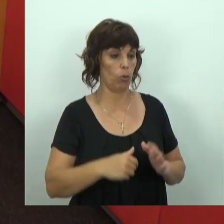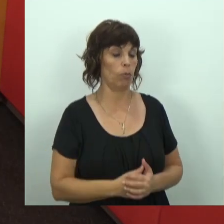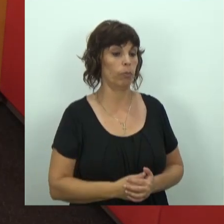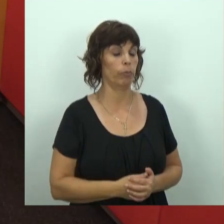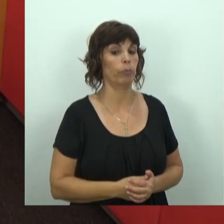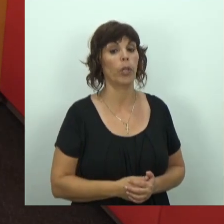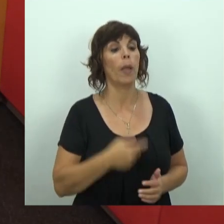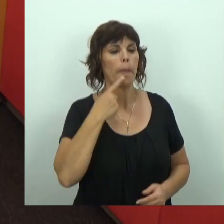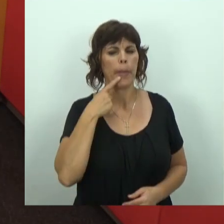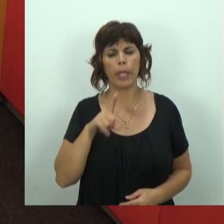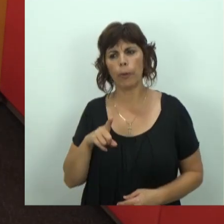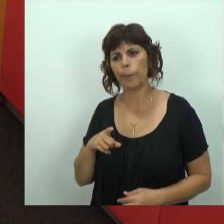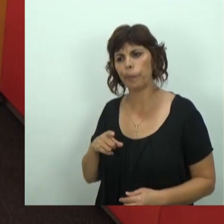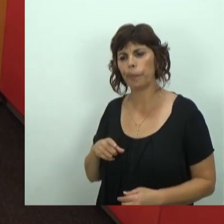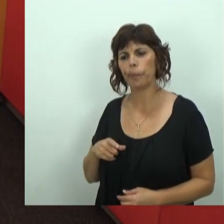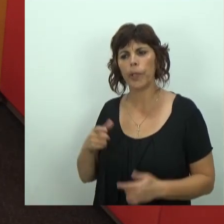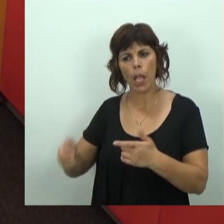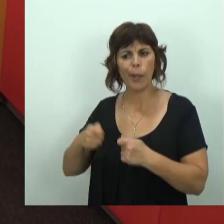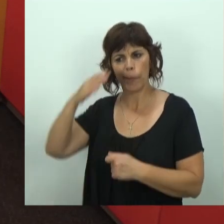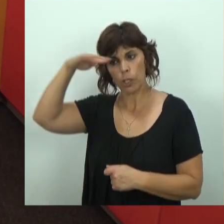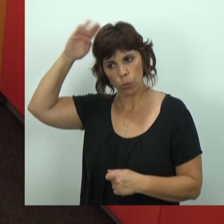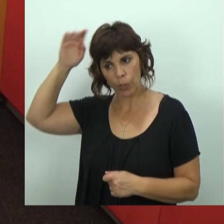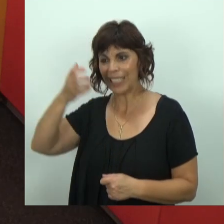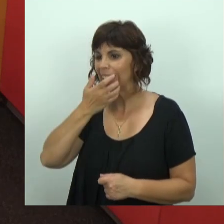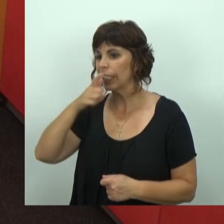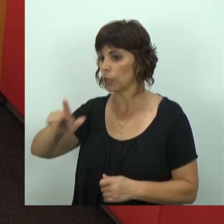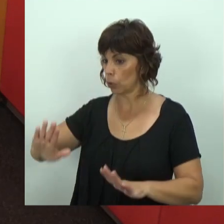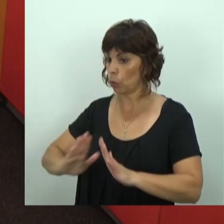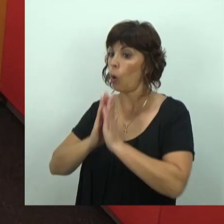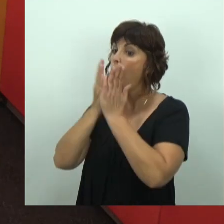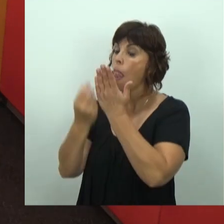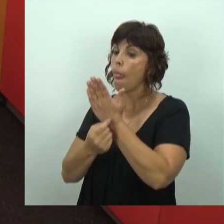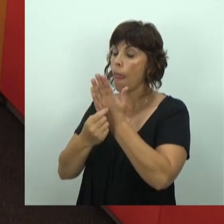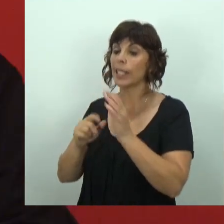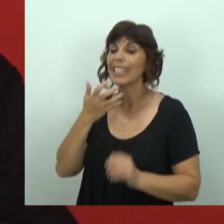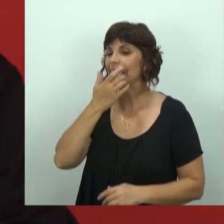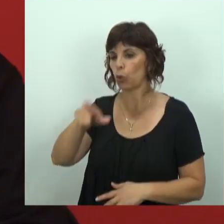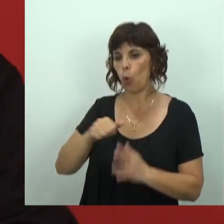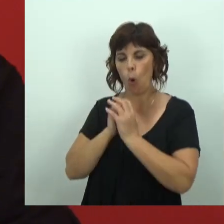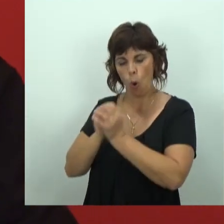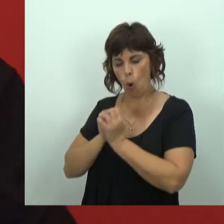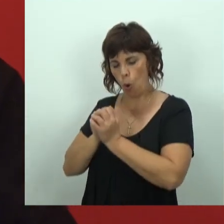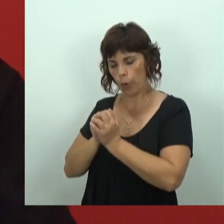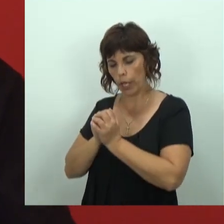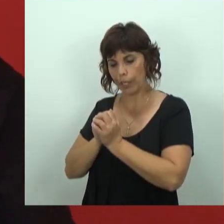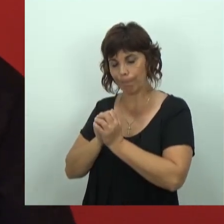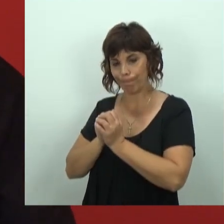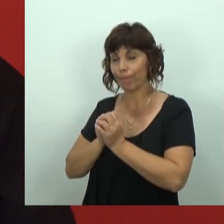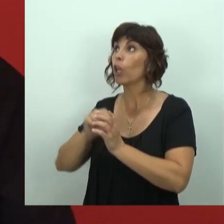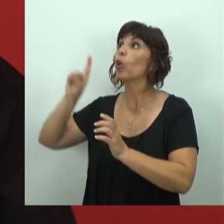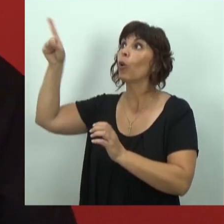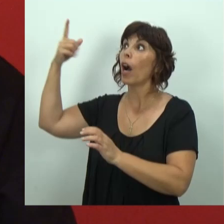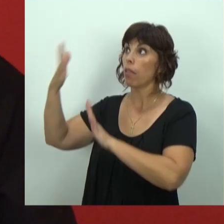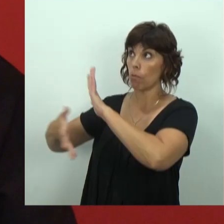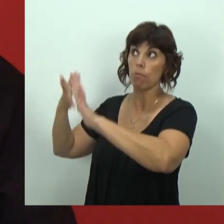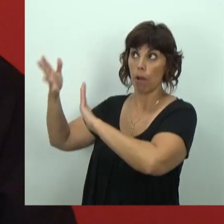¿sabes, Juan? Cuando tú lees la Biblia, o mejor dicho, cuando tú oras, tú hablas con Dios.